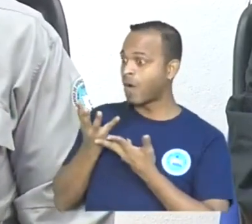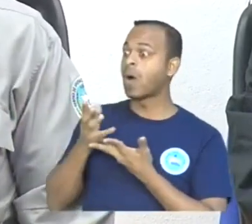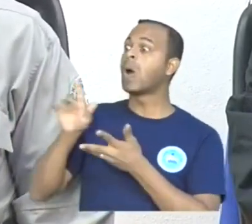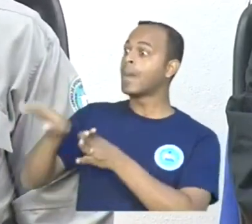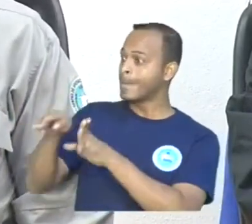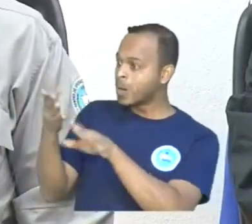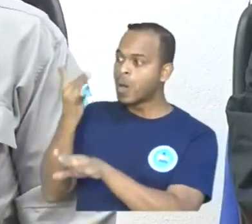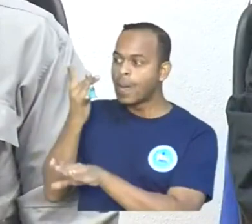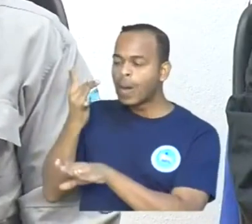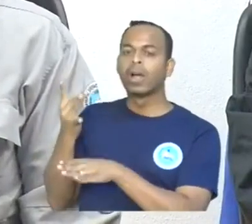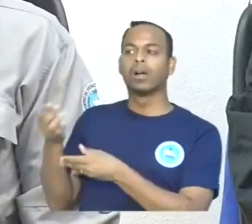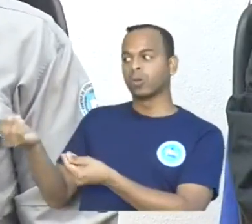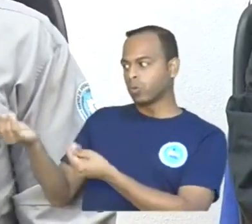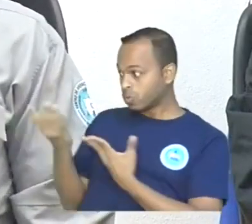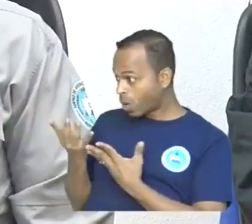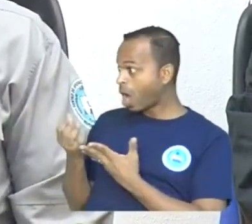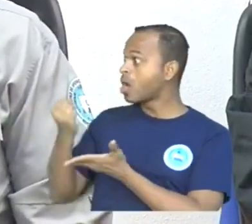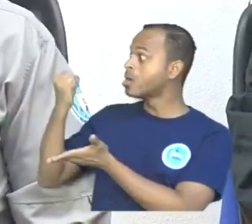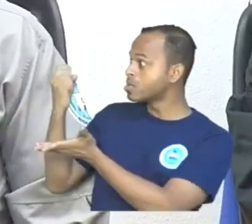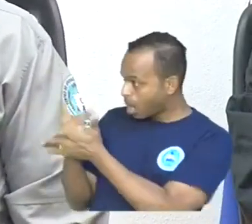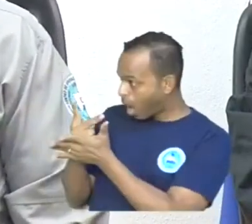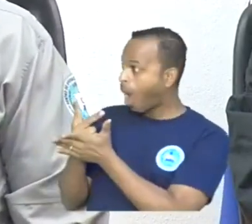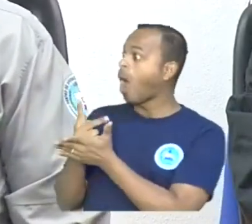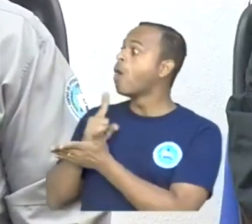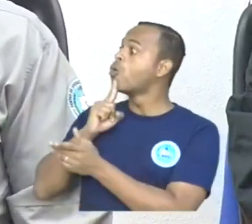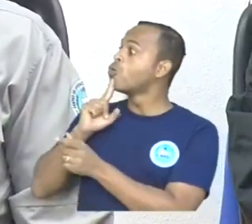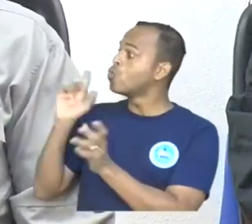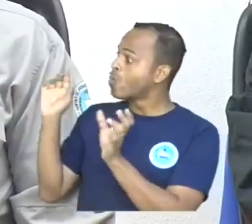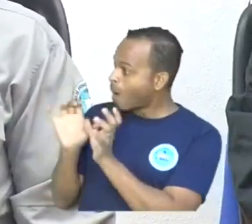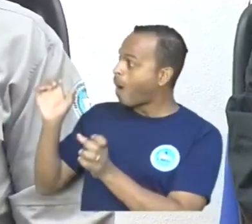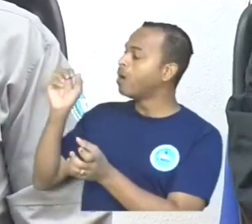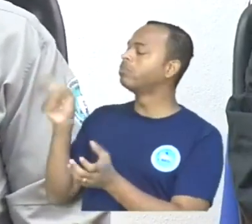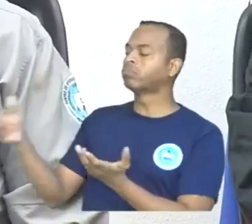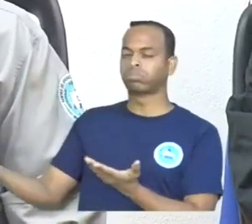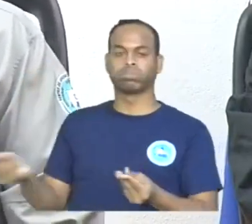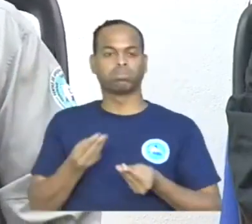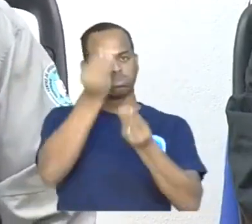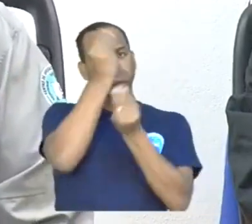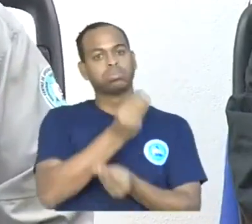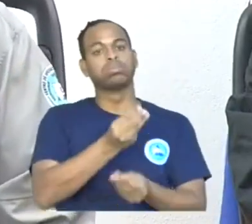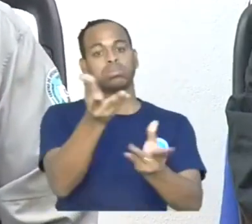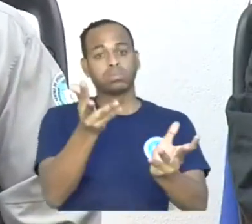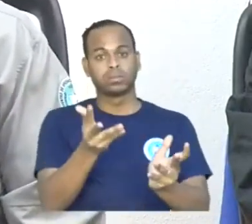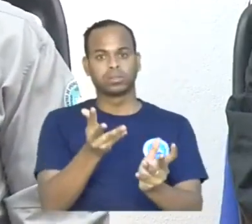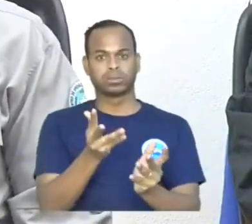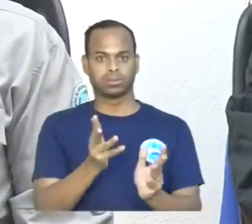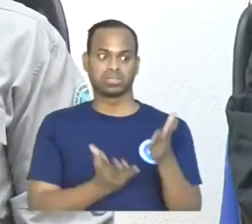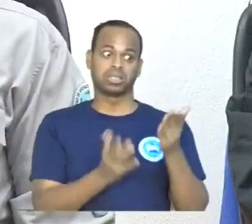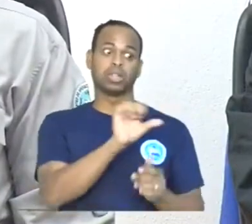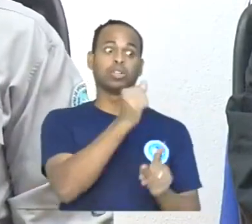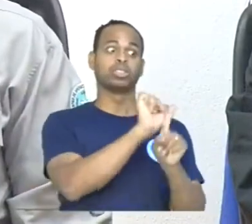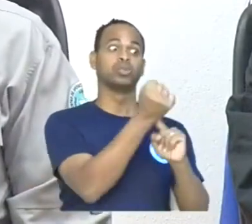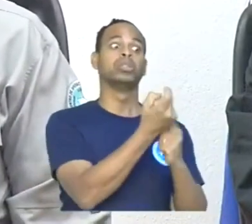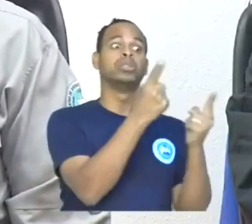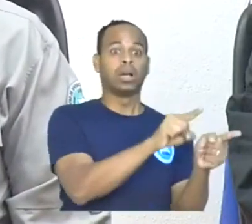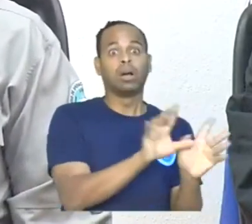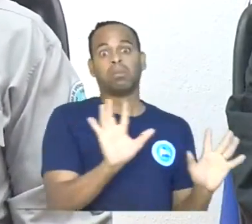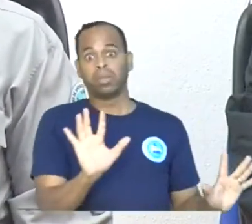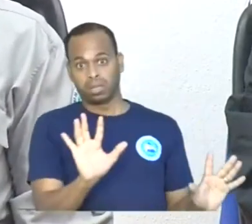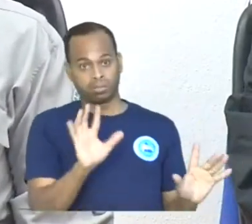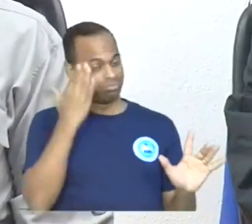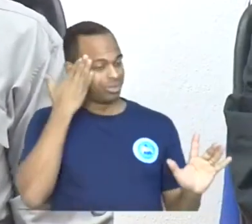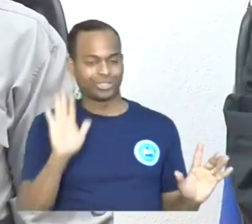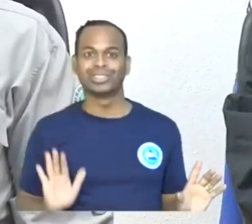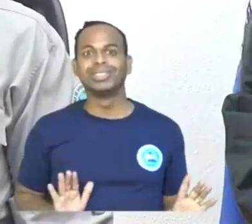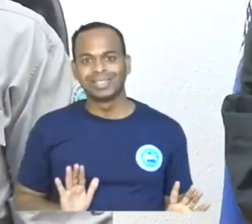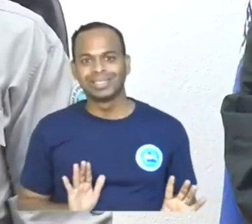esa persona murió ahogada. Pero puede haber ocurrido otra situación y simularse eso que usted está señalando. Entonces hay que esperar que